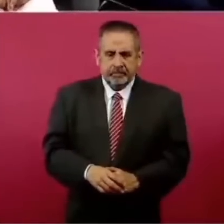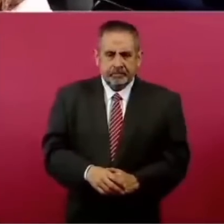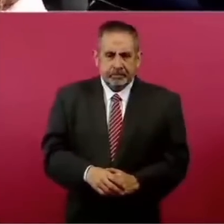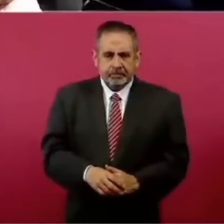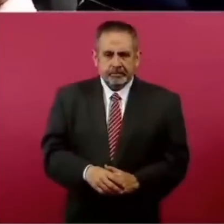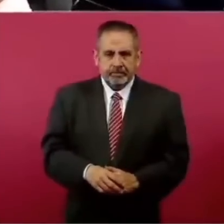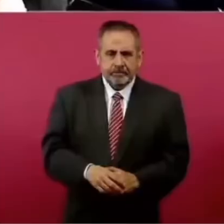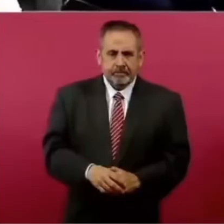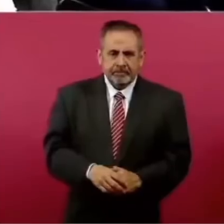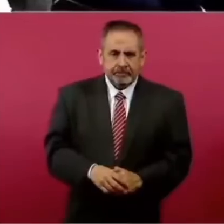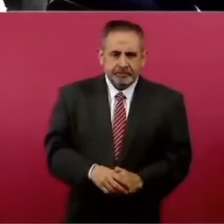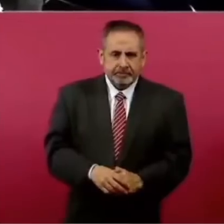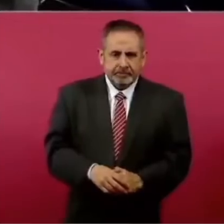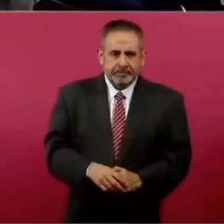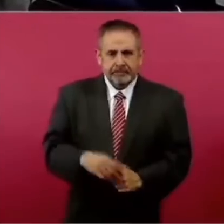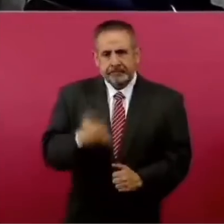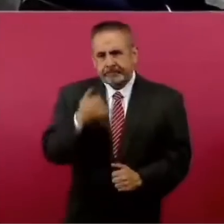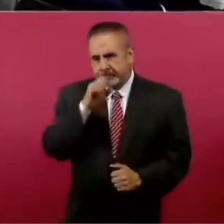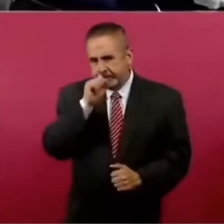Y